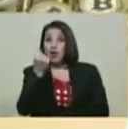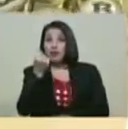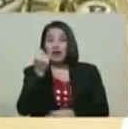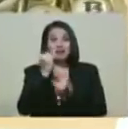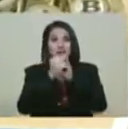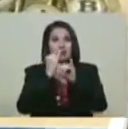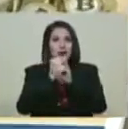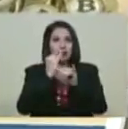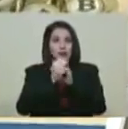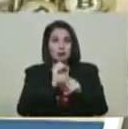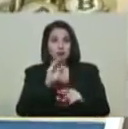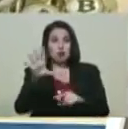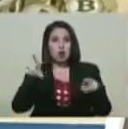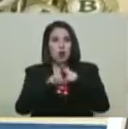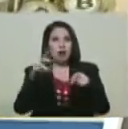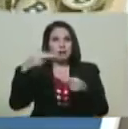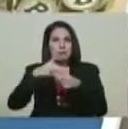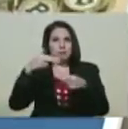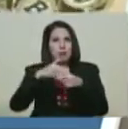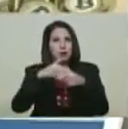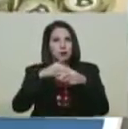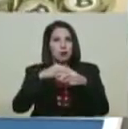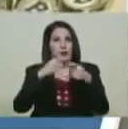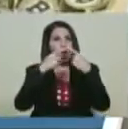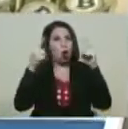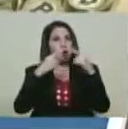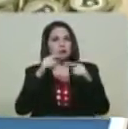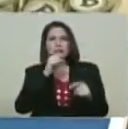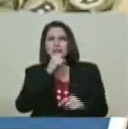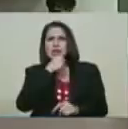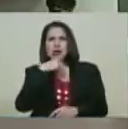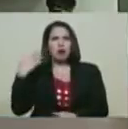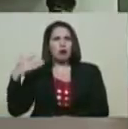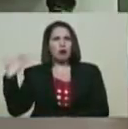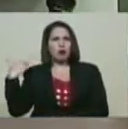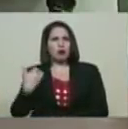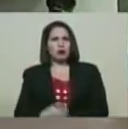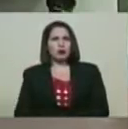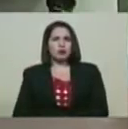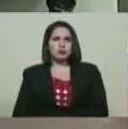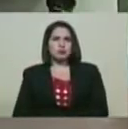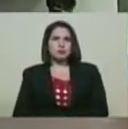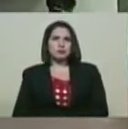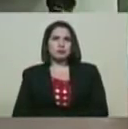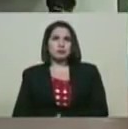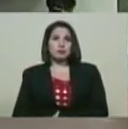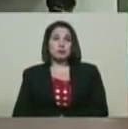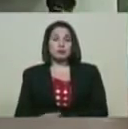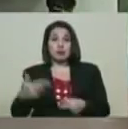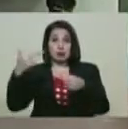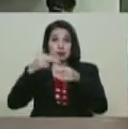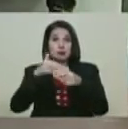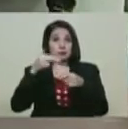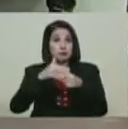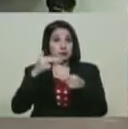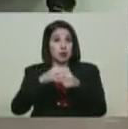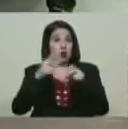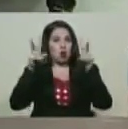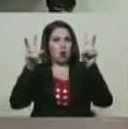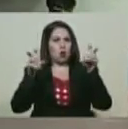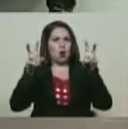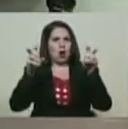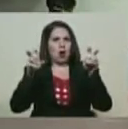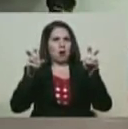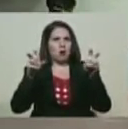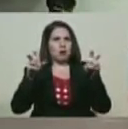Litecoin, el Monero y el Neo, entre otras. El petro va a intercambiar e